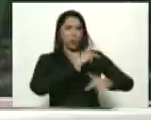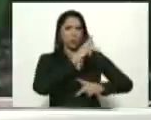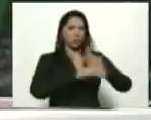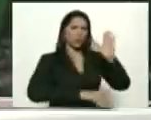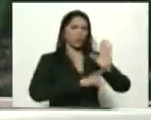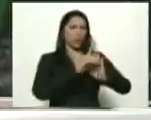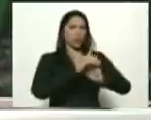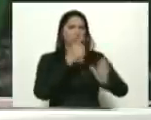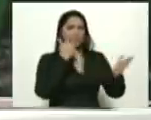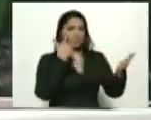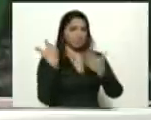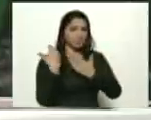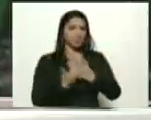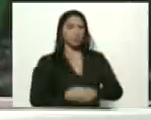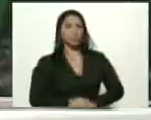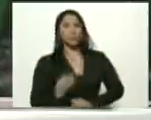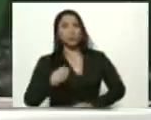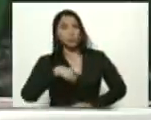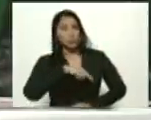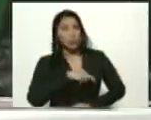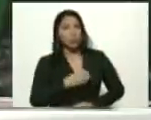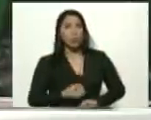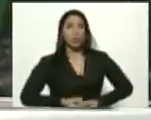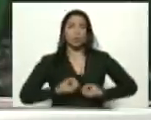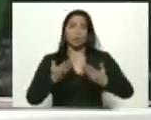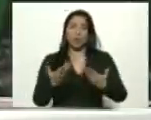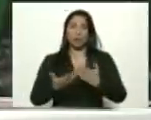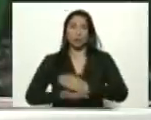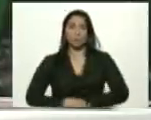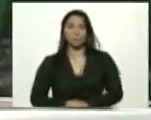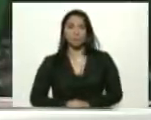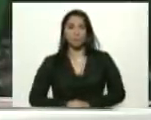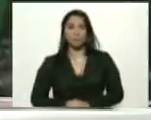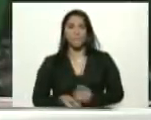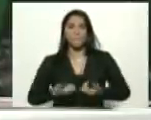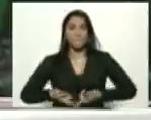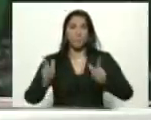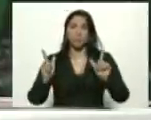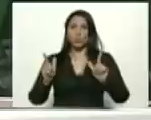ustedes, estamos entregando créditos para activar